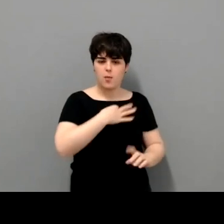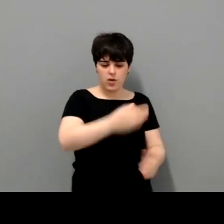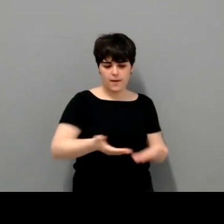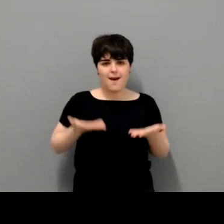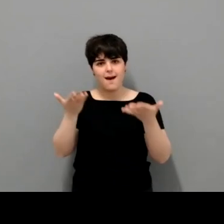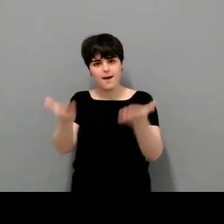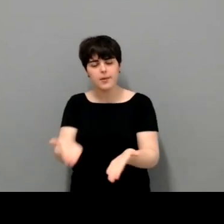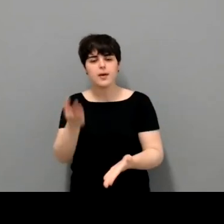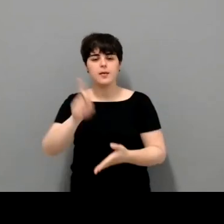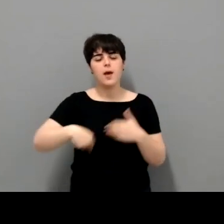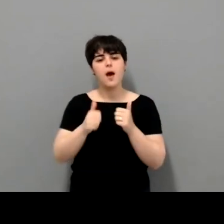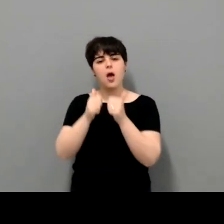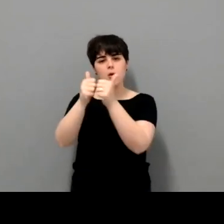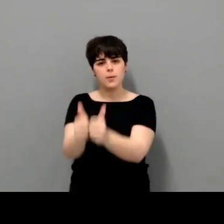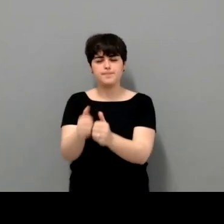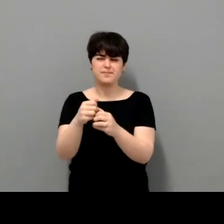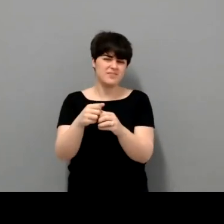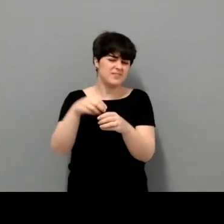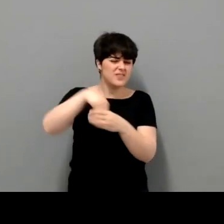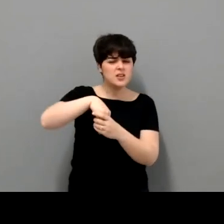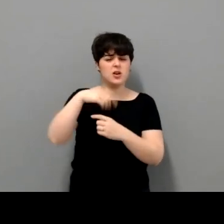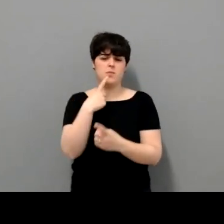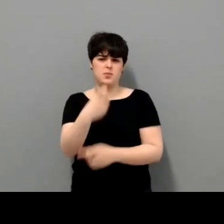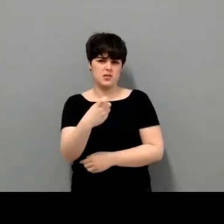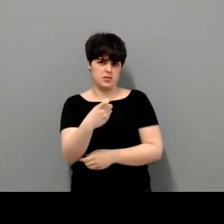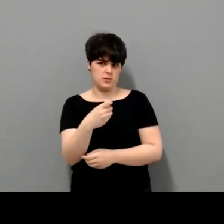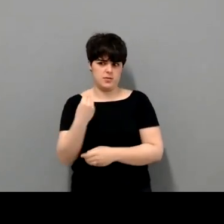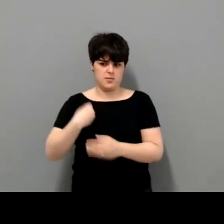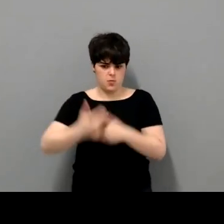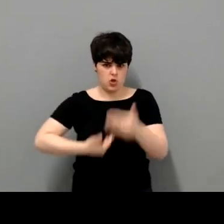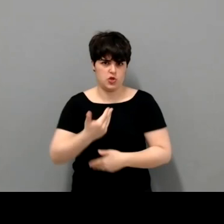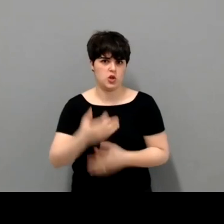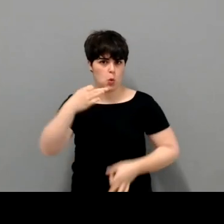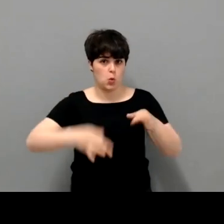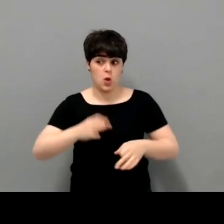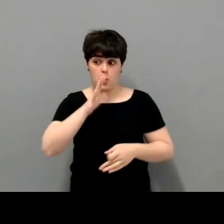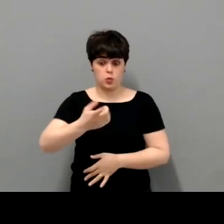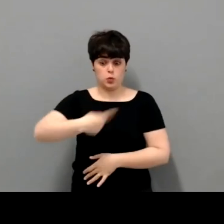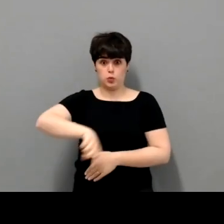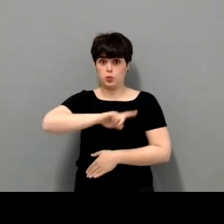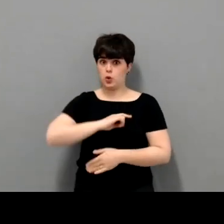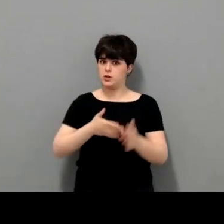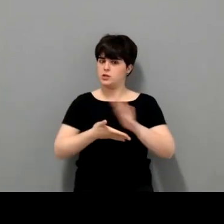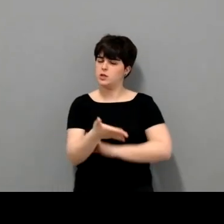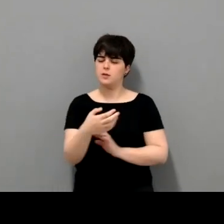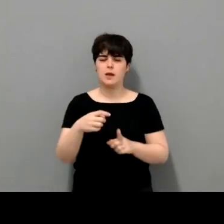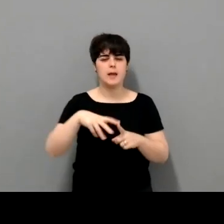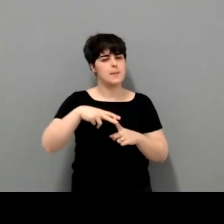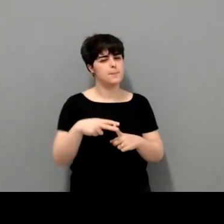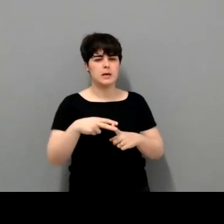y acompañar en las dificultades que siempre plantea un proceso judicial, porque a todos nos es un elemento